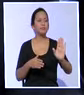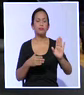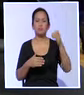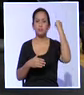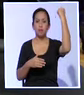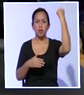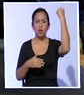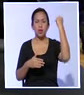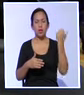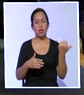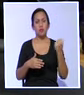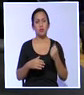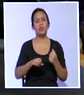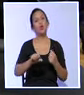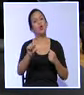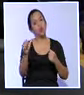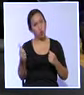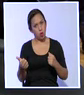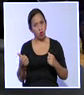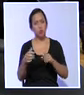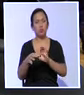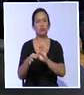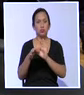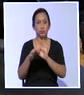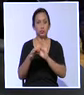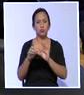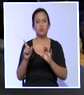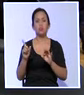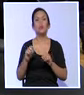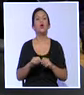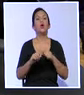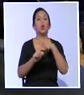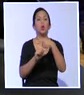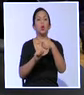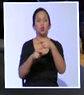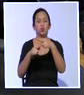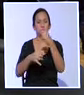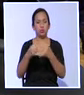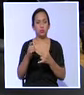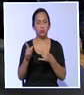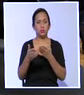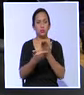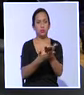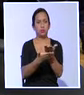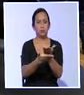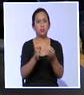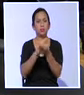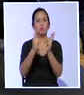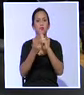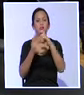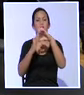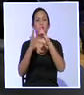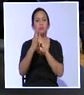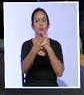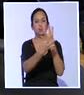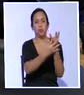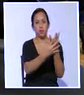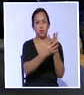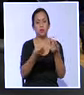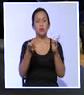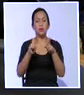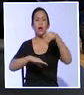derecho o un mismo criterio compartió su colega de bancada yanine cruz y ahí su planteamiento reformas al código penal y